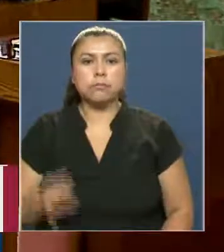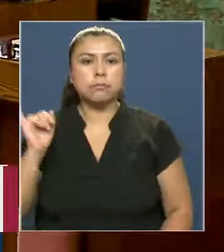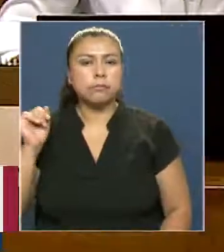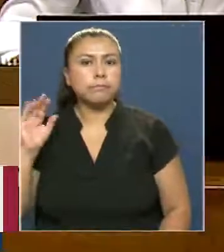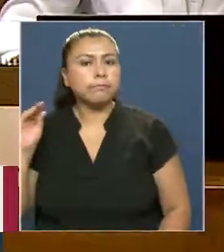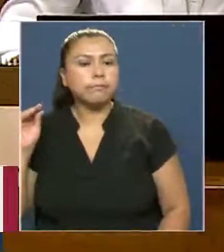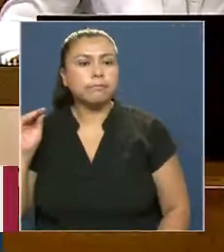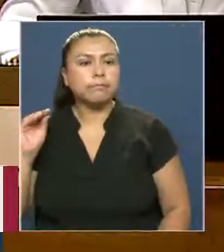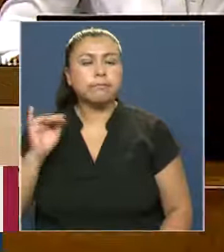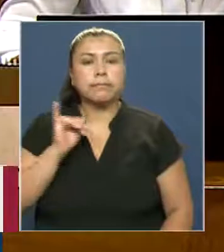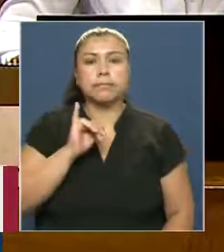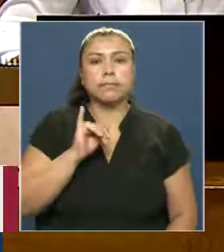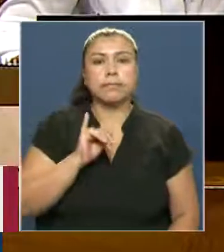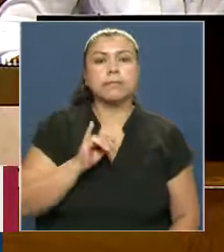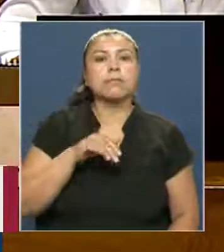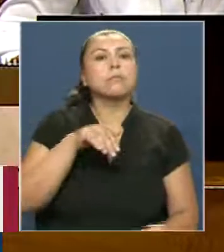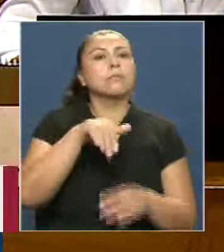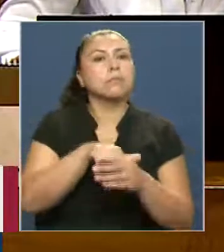Han votado